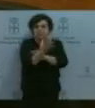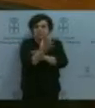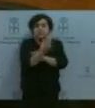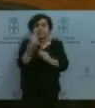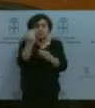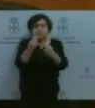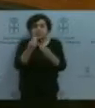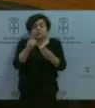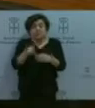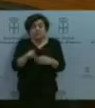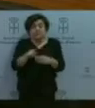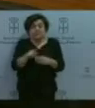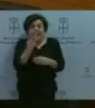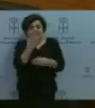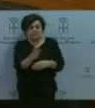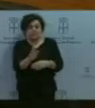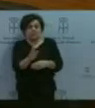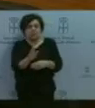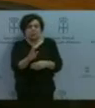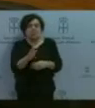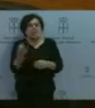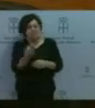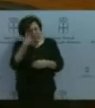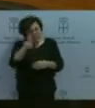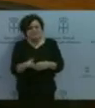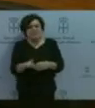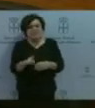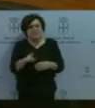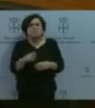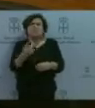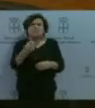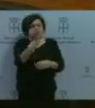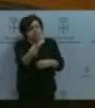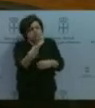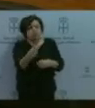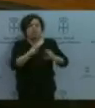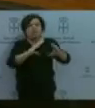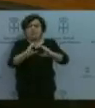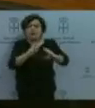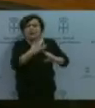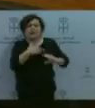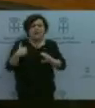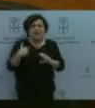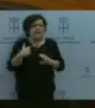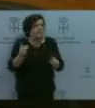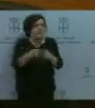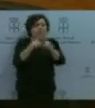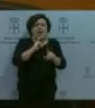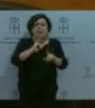con usted en romaní, en asturiano, en bable o en castellano, lo voy a intentar y si quiero,